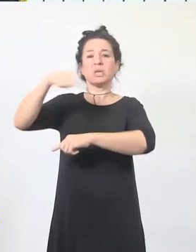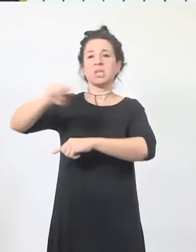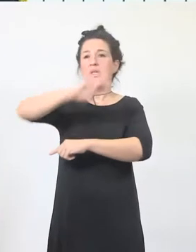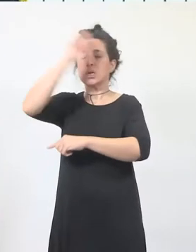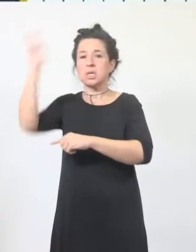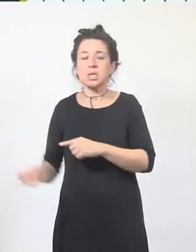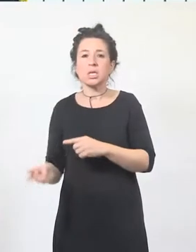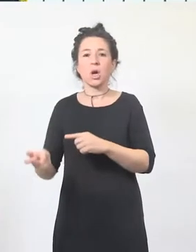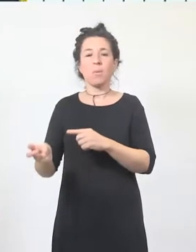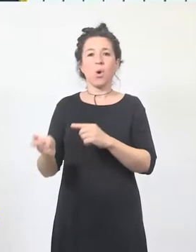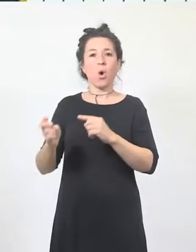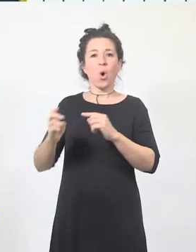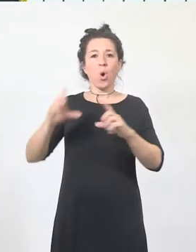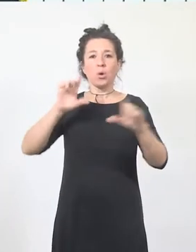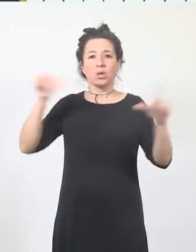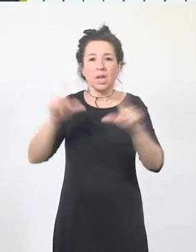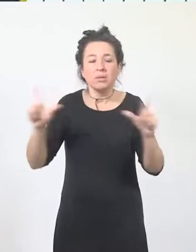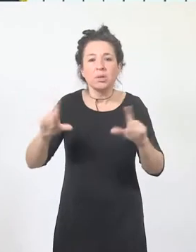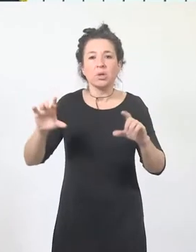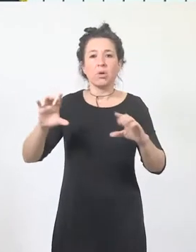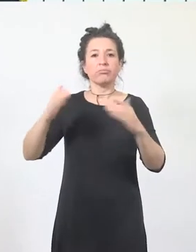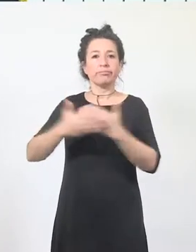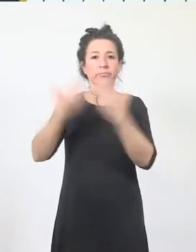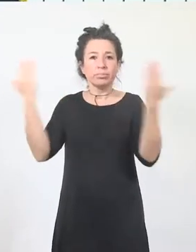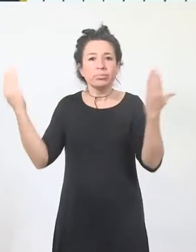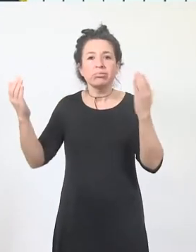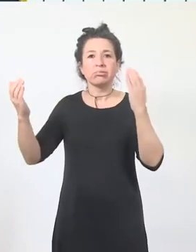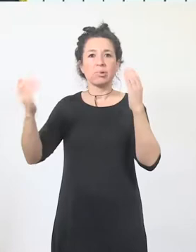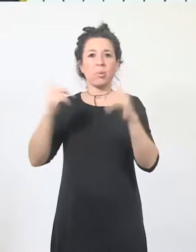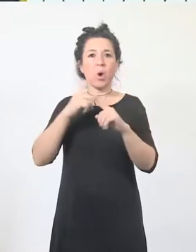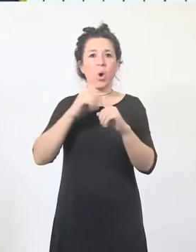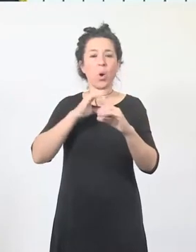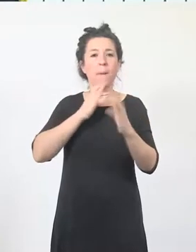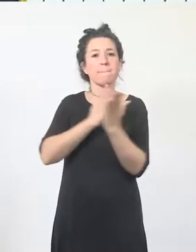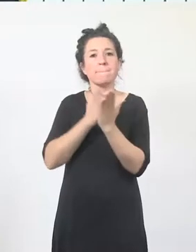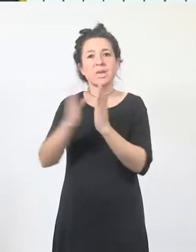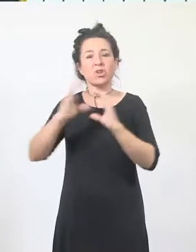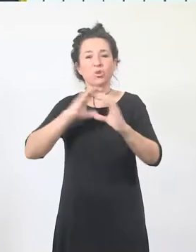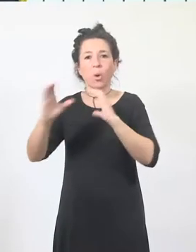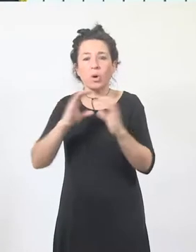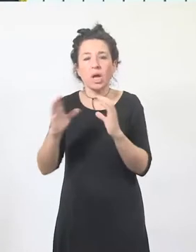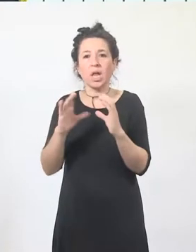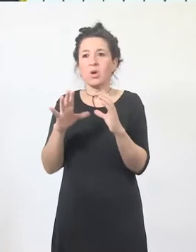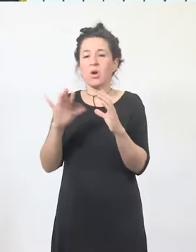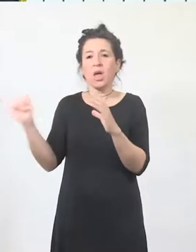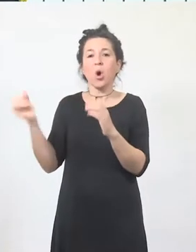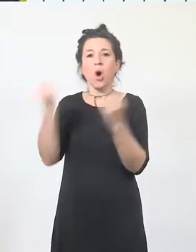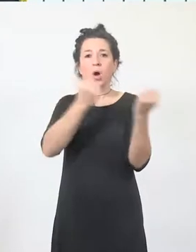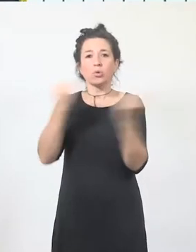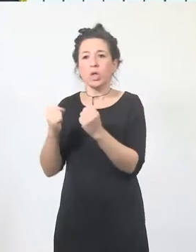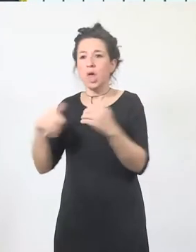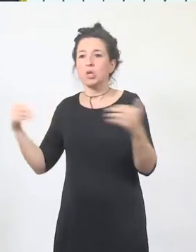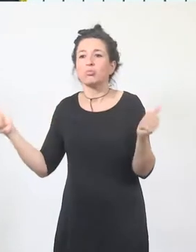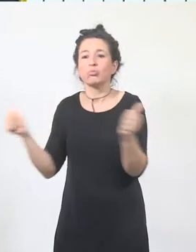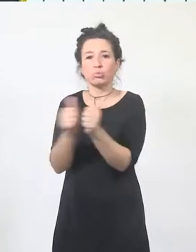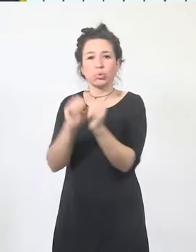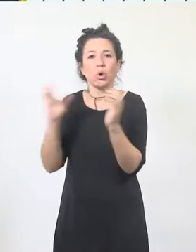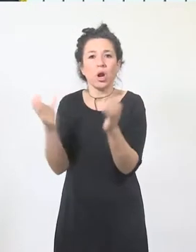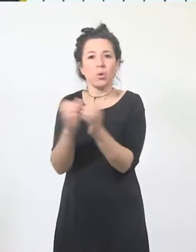prensa, de los medios de comunicación, las autoridades se unen, se juntan, y en este